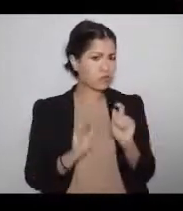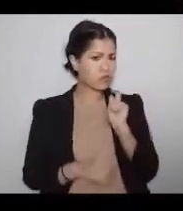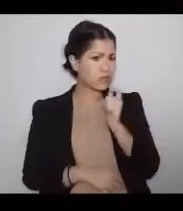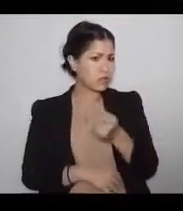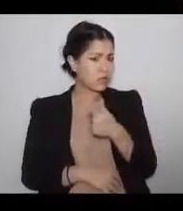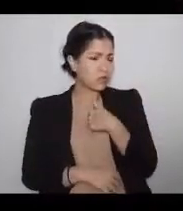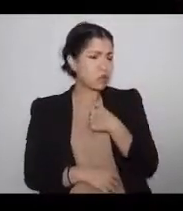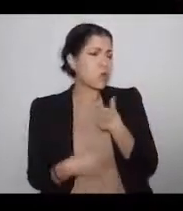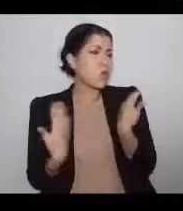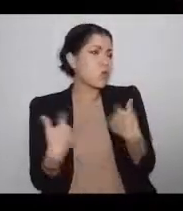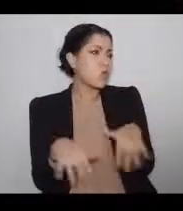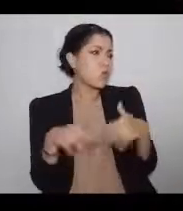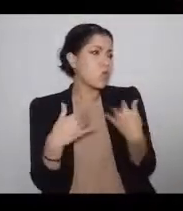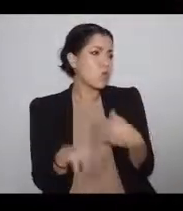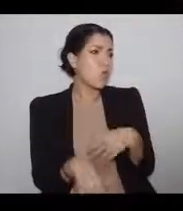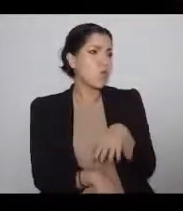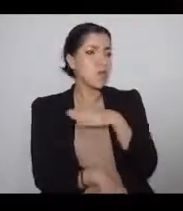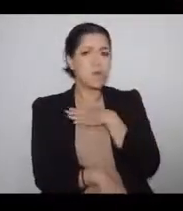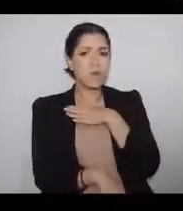¿Hace cuánto que no te bañas?